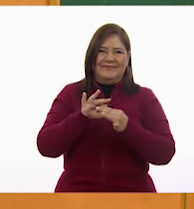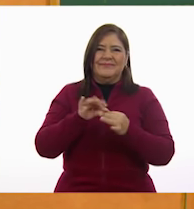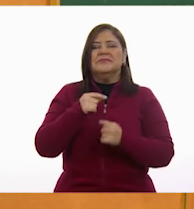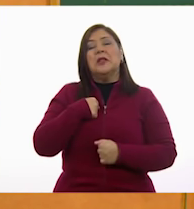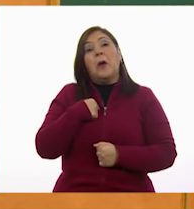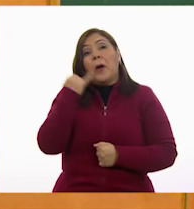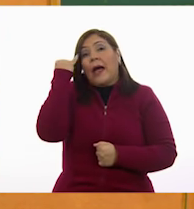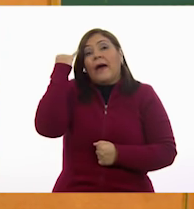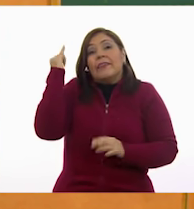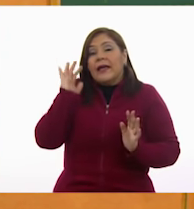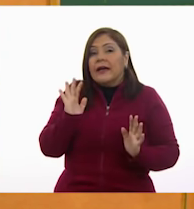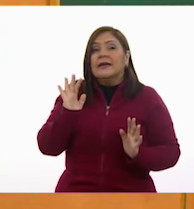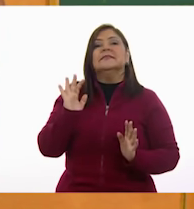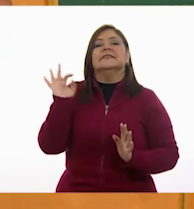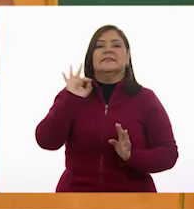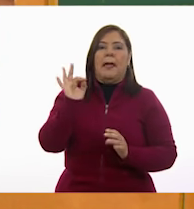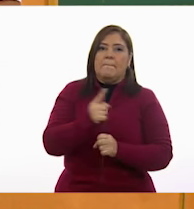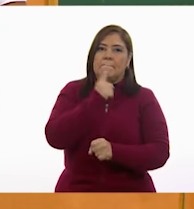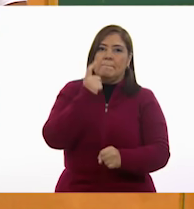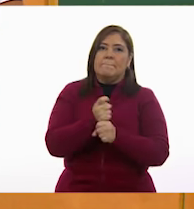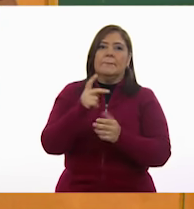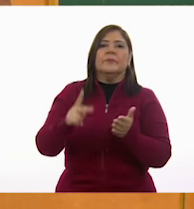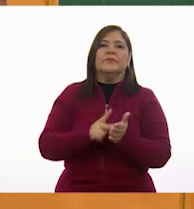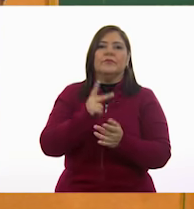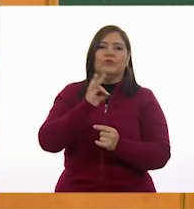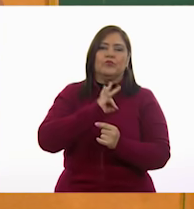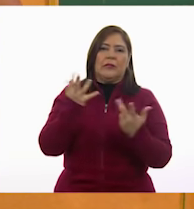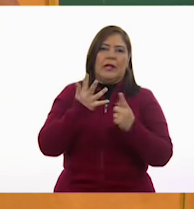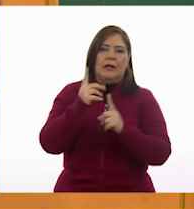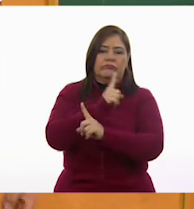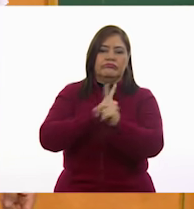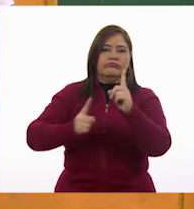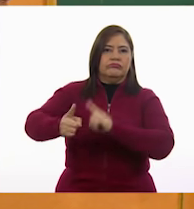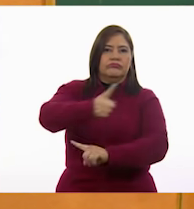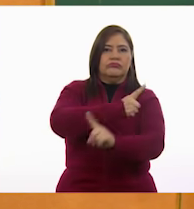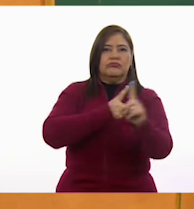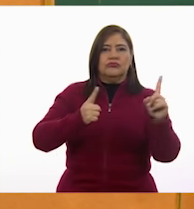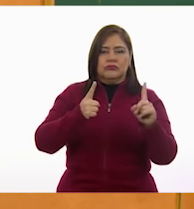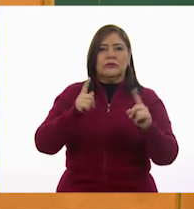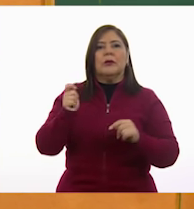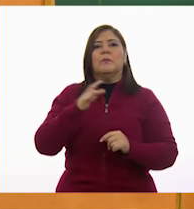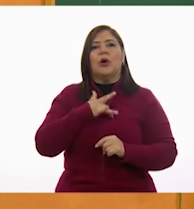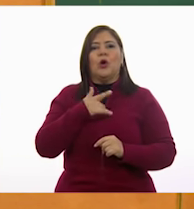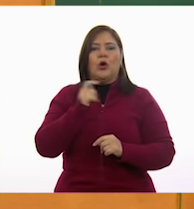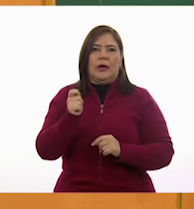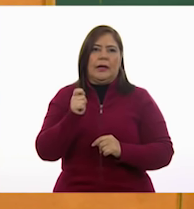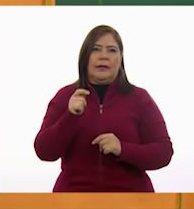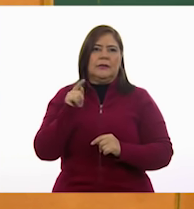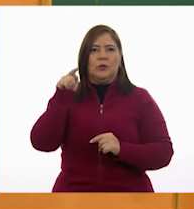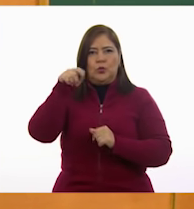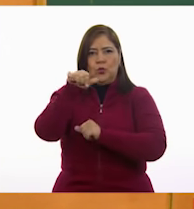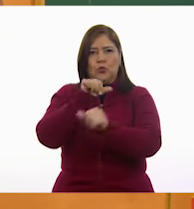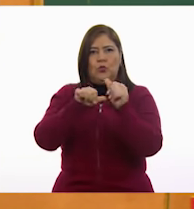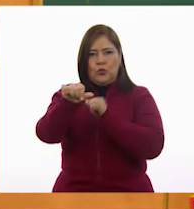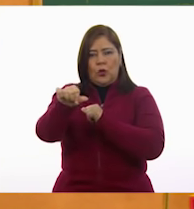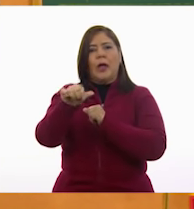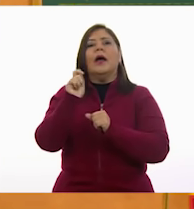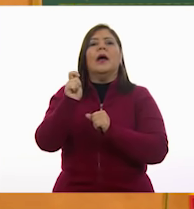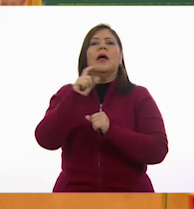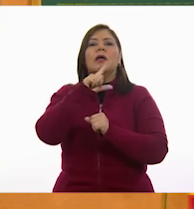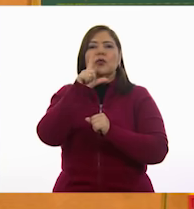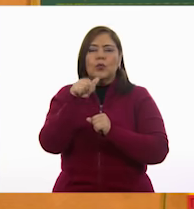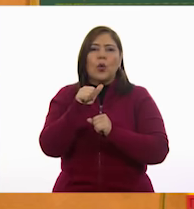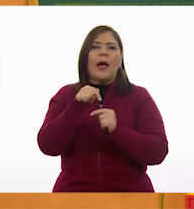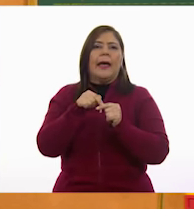ocurre que qué tal que la primera vez lo hacemos en círculo, tú quedas de este lado, yo quedo de aquel lado, y entonces luego lo hacemos avanzando